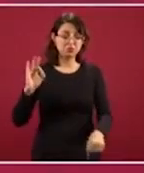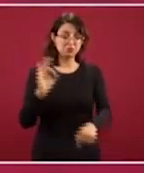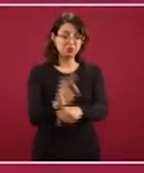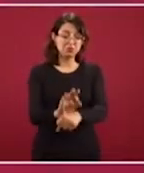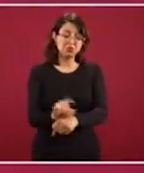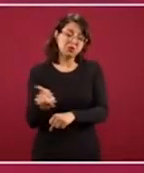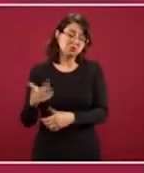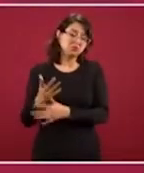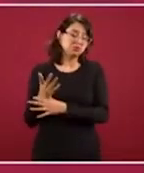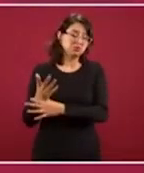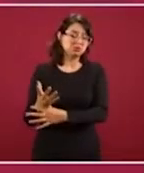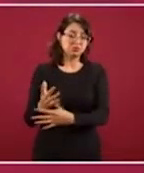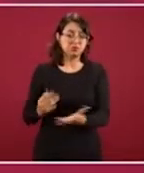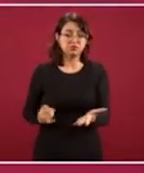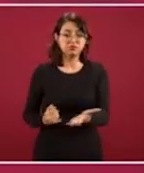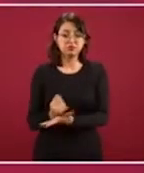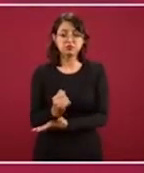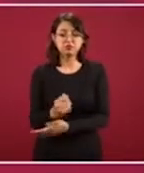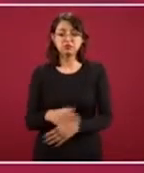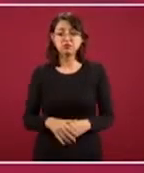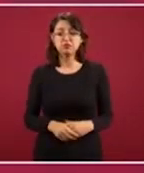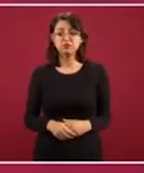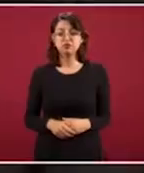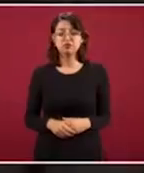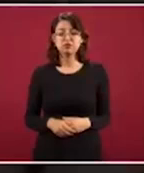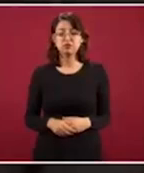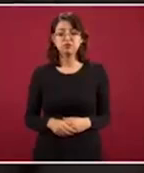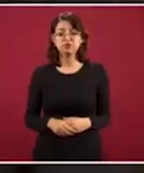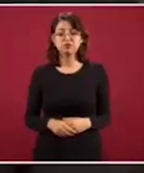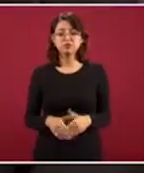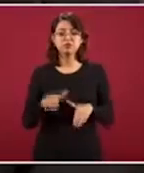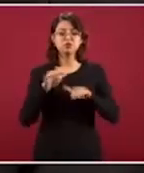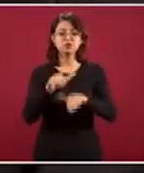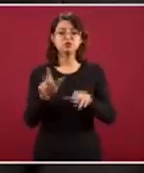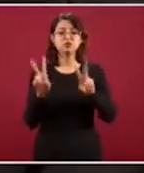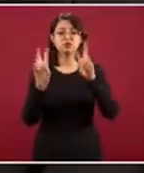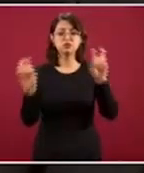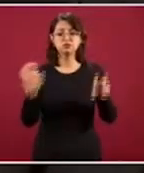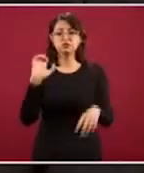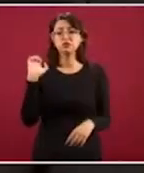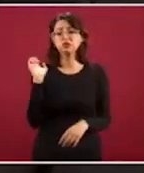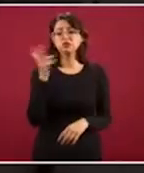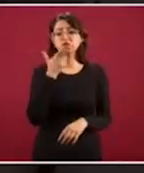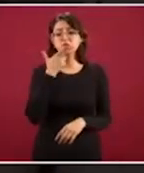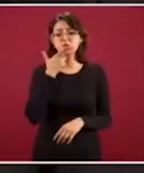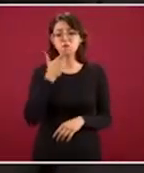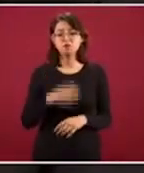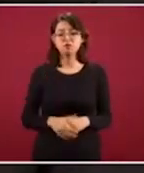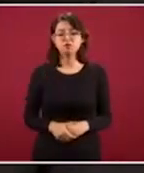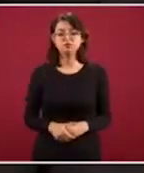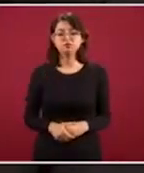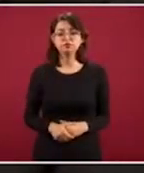competente, por el asunto de Chihuahua,